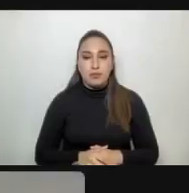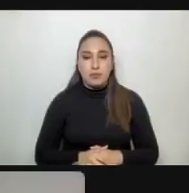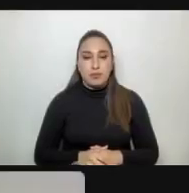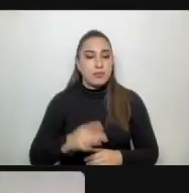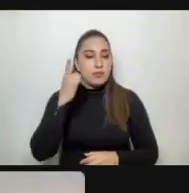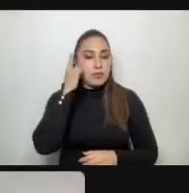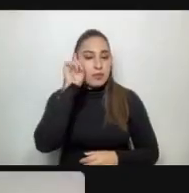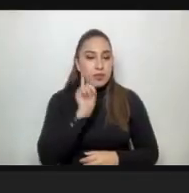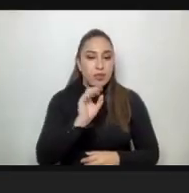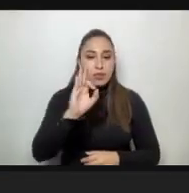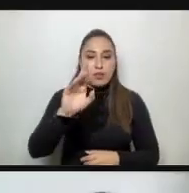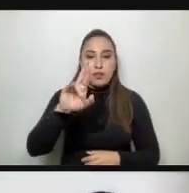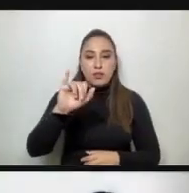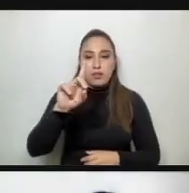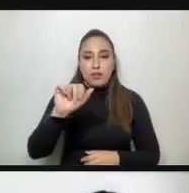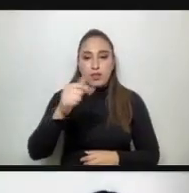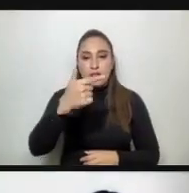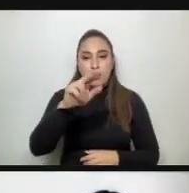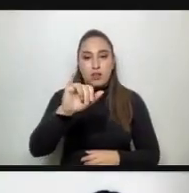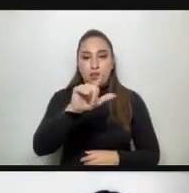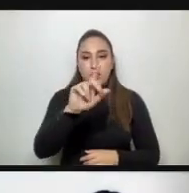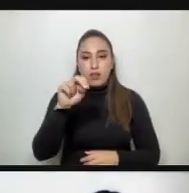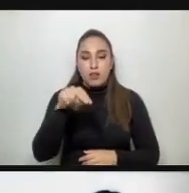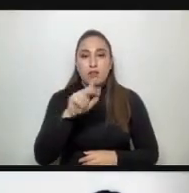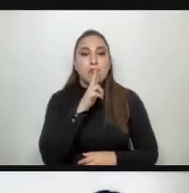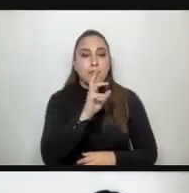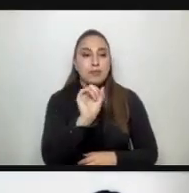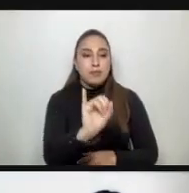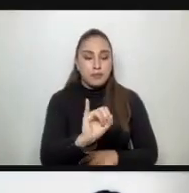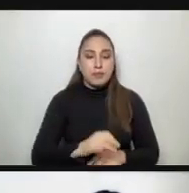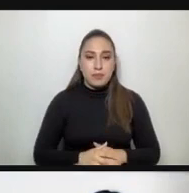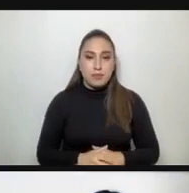Diputada Frida Jimena Guillén Ortiz. Frida Guillén, a favor.